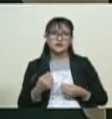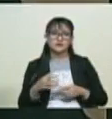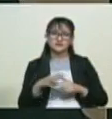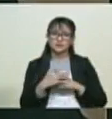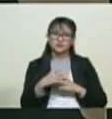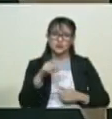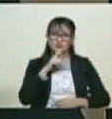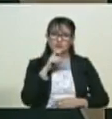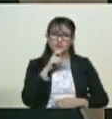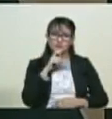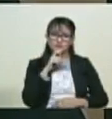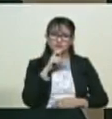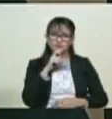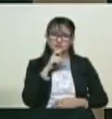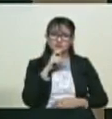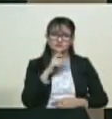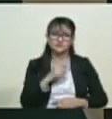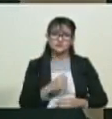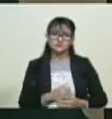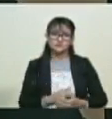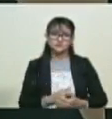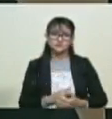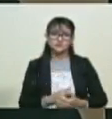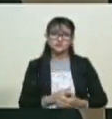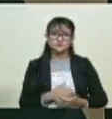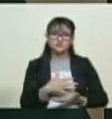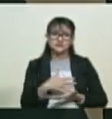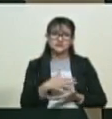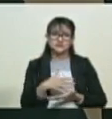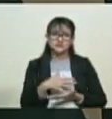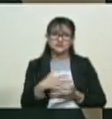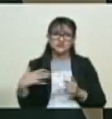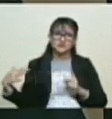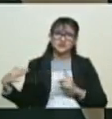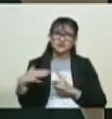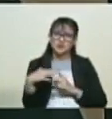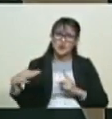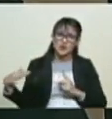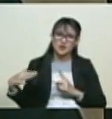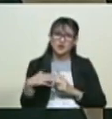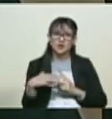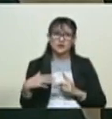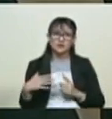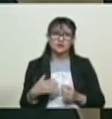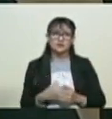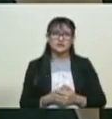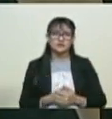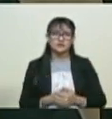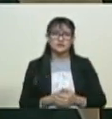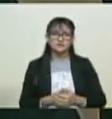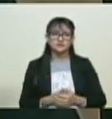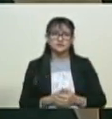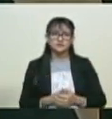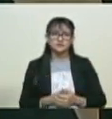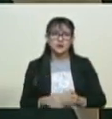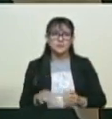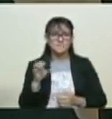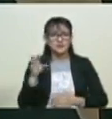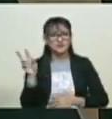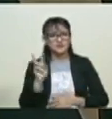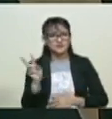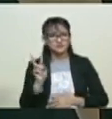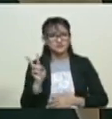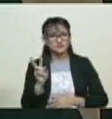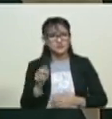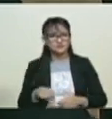las dificultades la crisis el asedio al cual ha sido víctima a nuestra patria venezuela